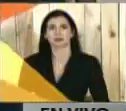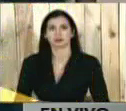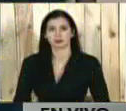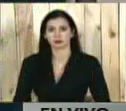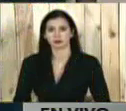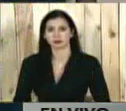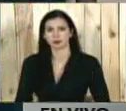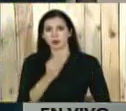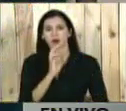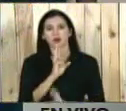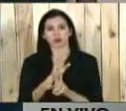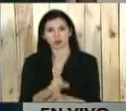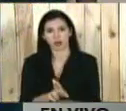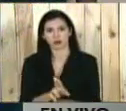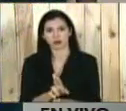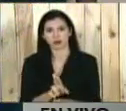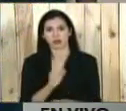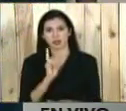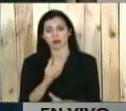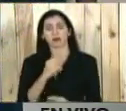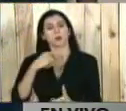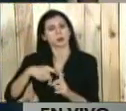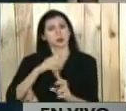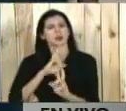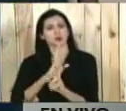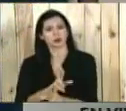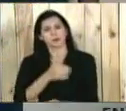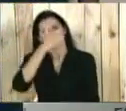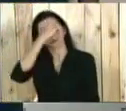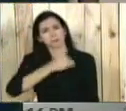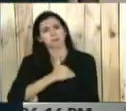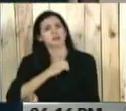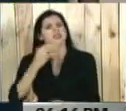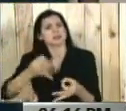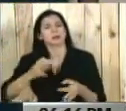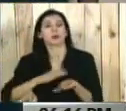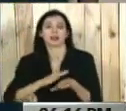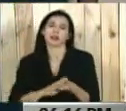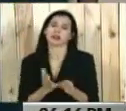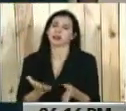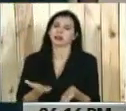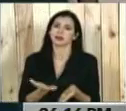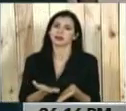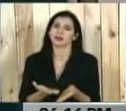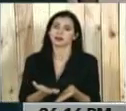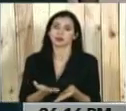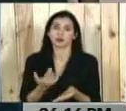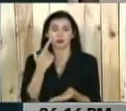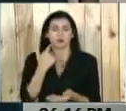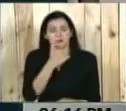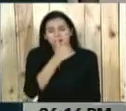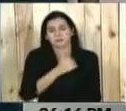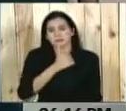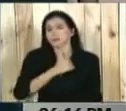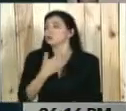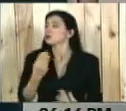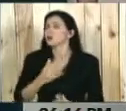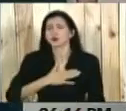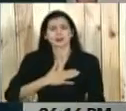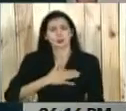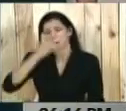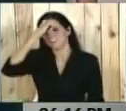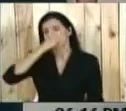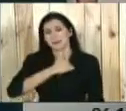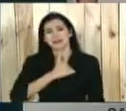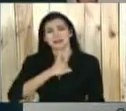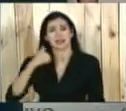resultados. Con paciencia, siempre digo, porque es una de las cosas que más he cultivado y aprendido en estos